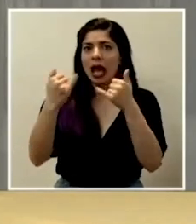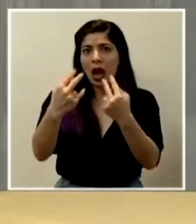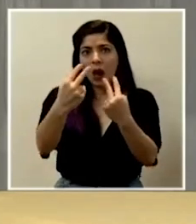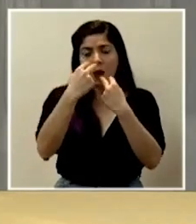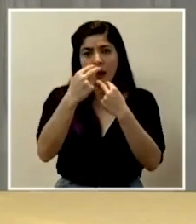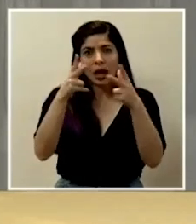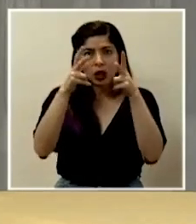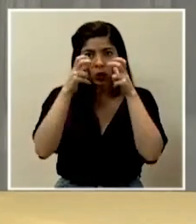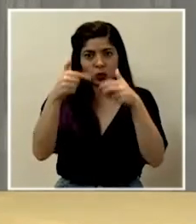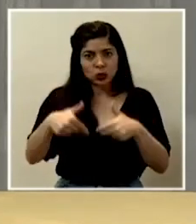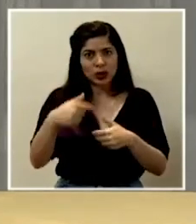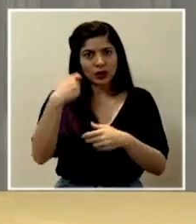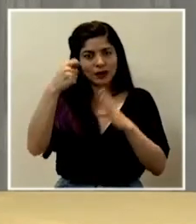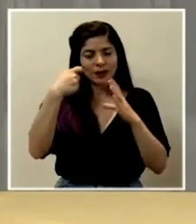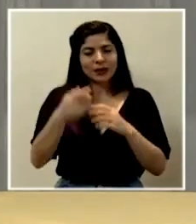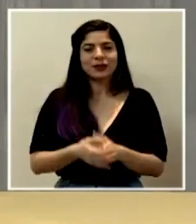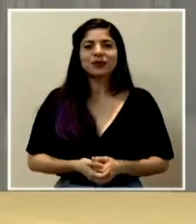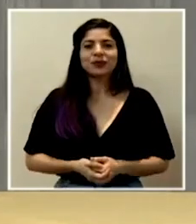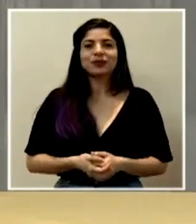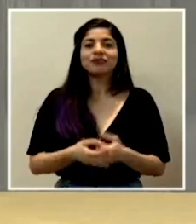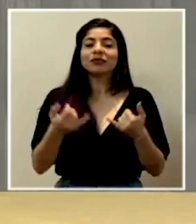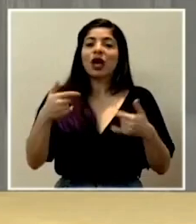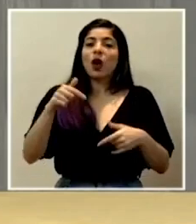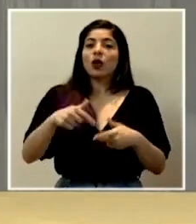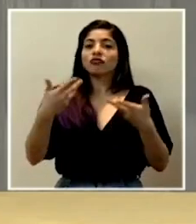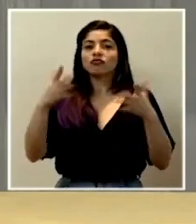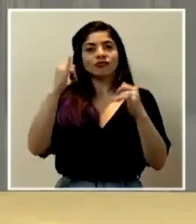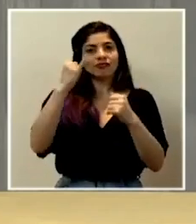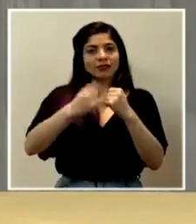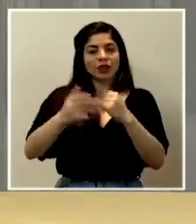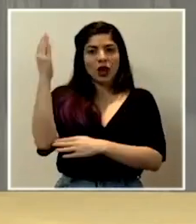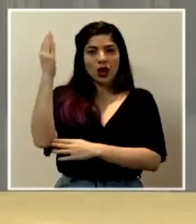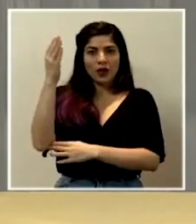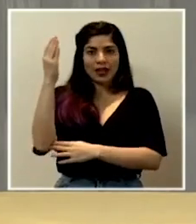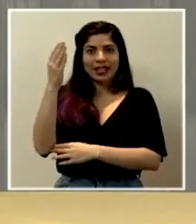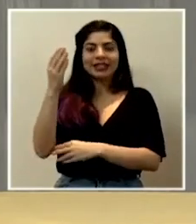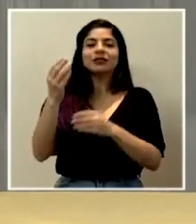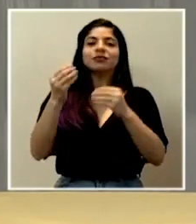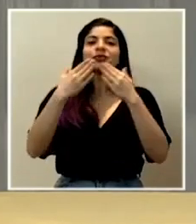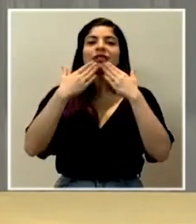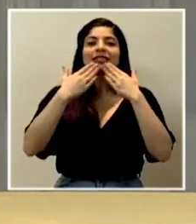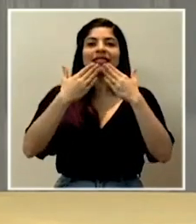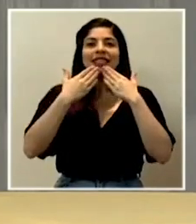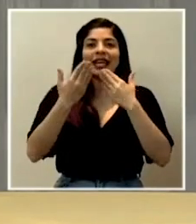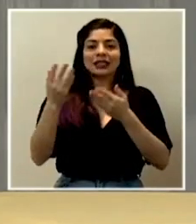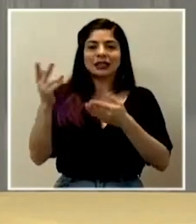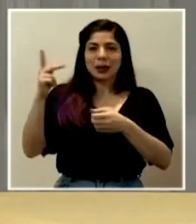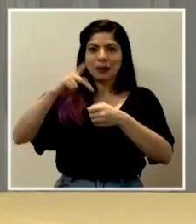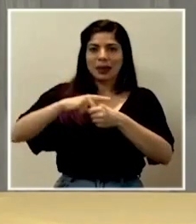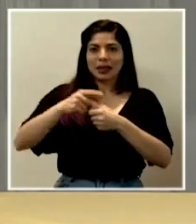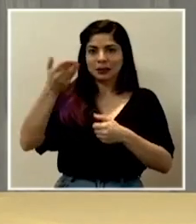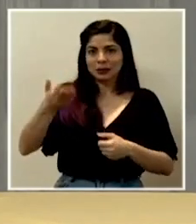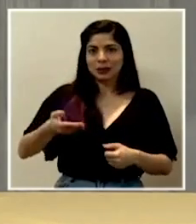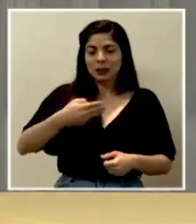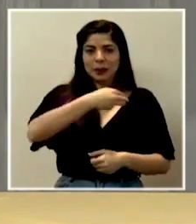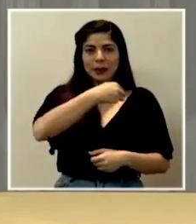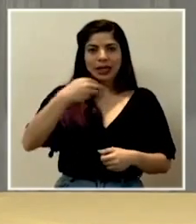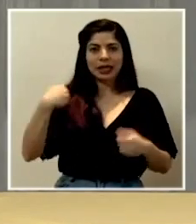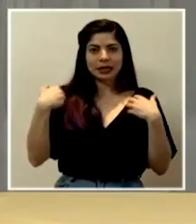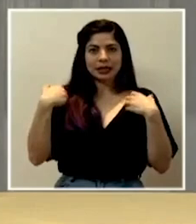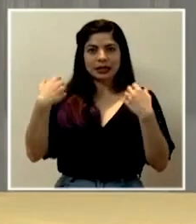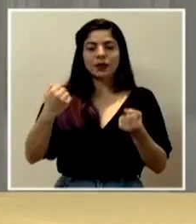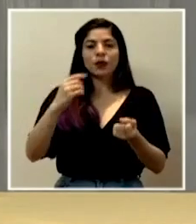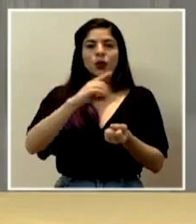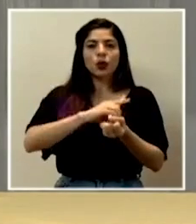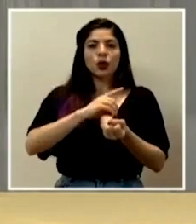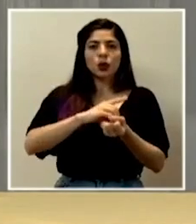escuchando esta transmisión. Damos por concluida esta conferencia de prensa. Agradecemos la participación del ministro de Salud, el